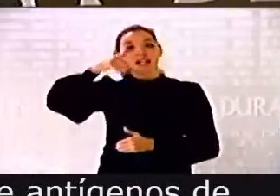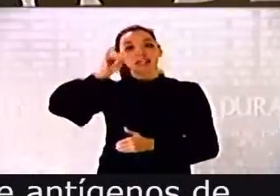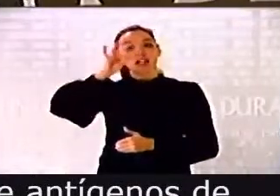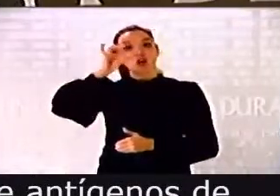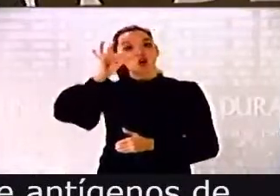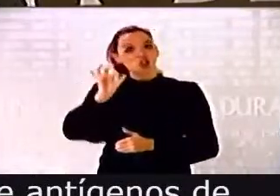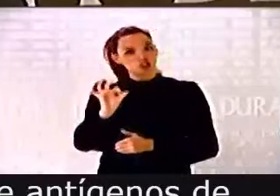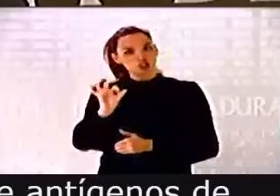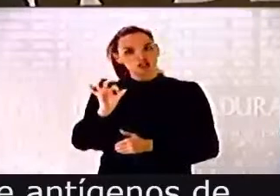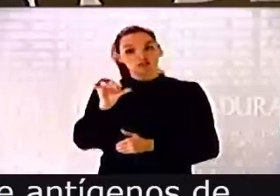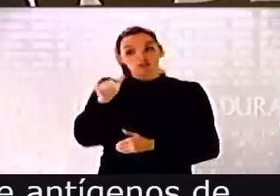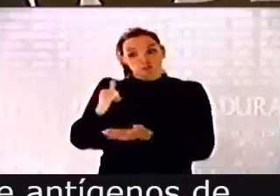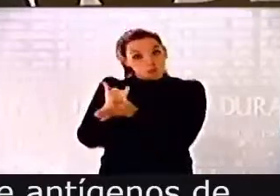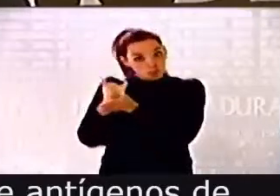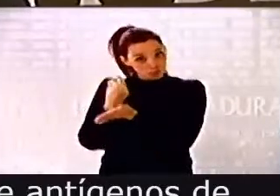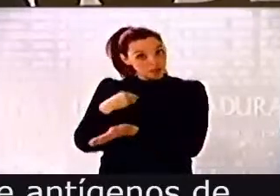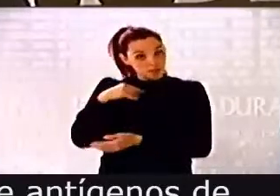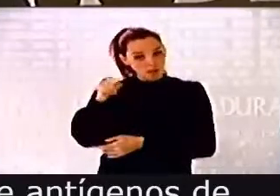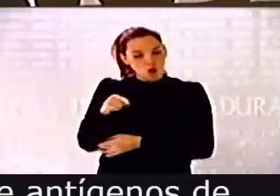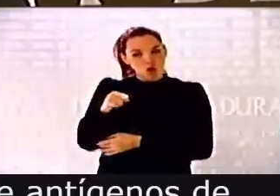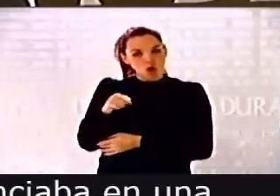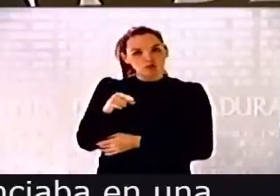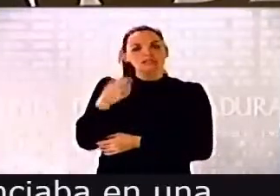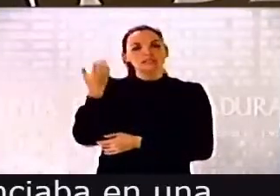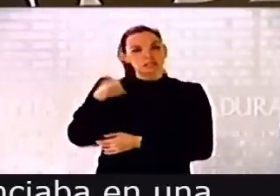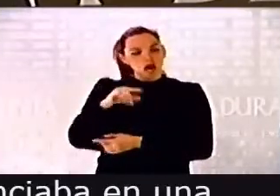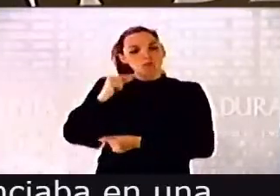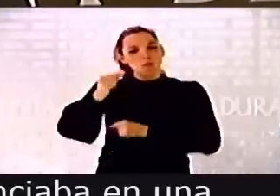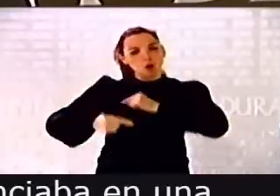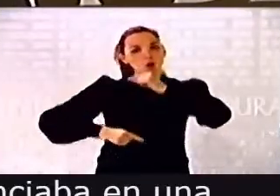anunciaba, en una prueba bastante